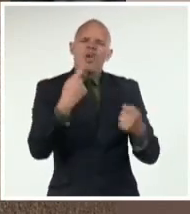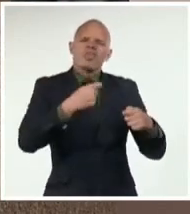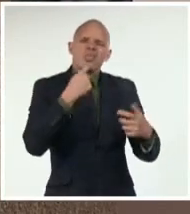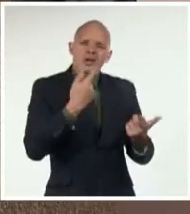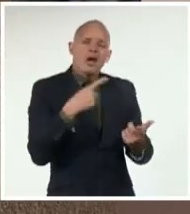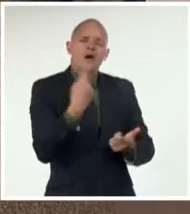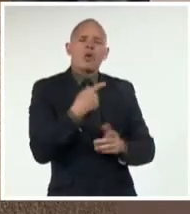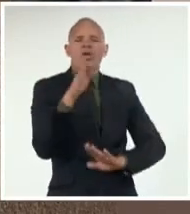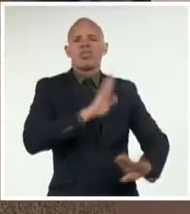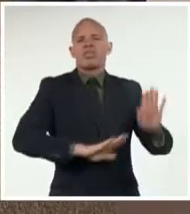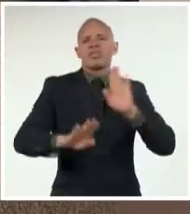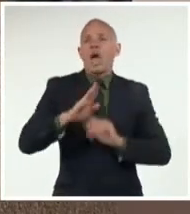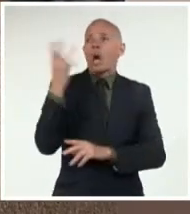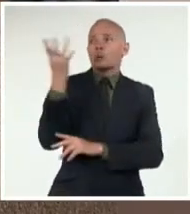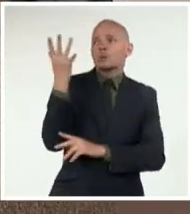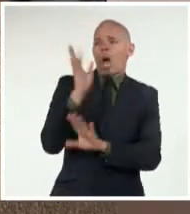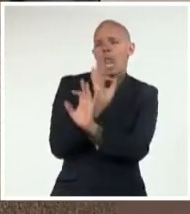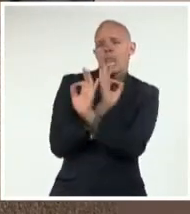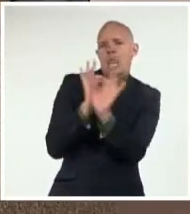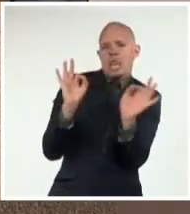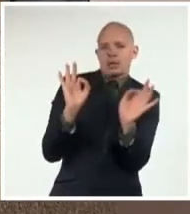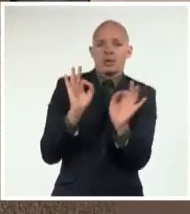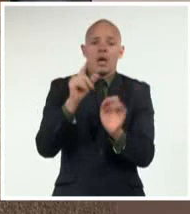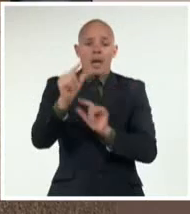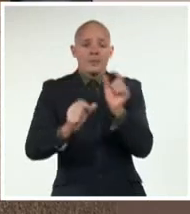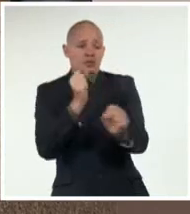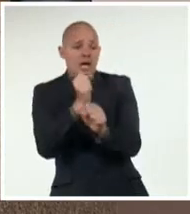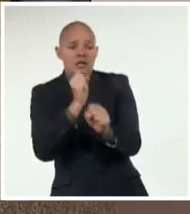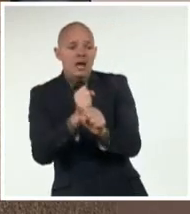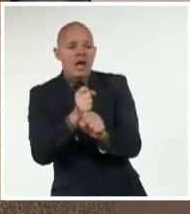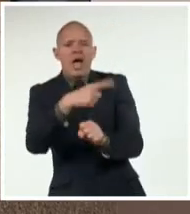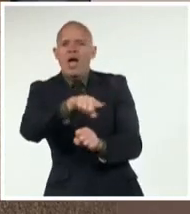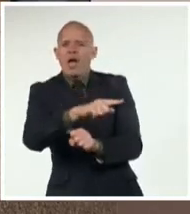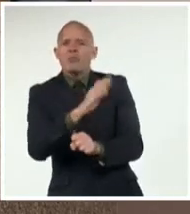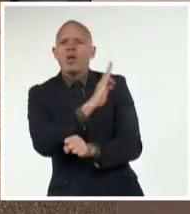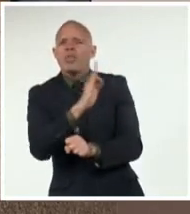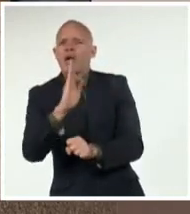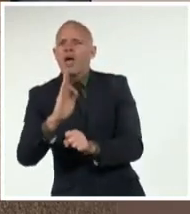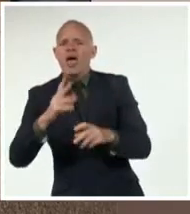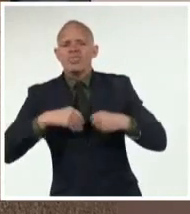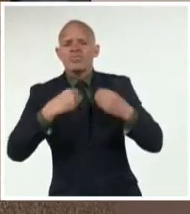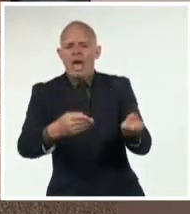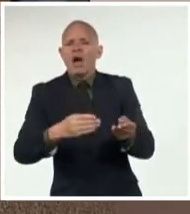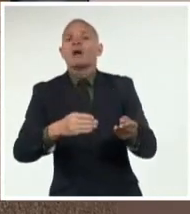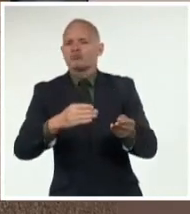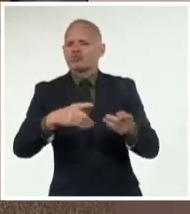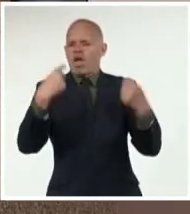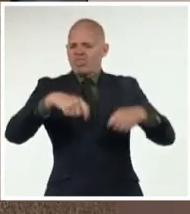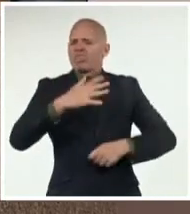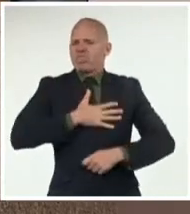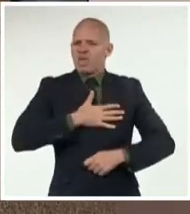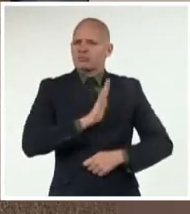los trabajadores y la promoción de la solidaridad de todos los pueblos en lucha.